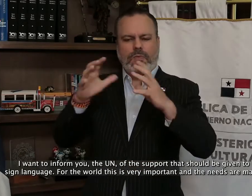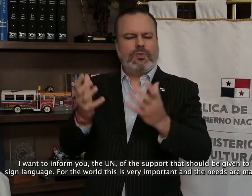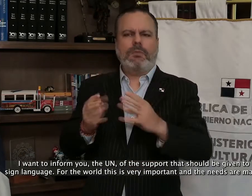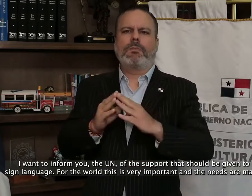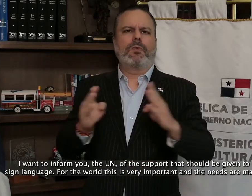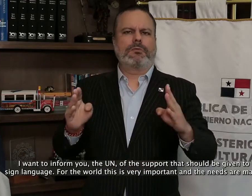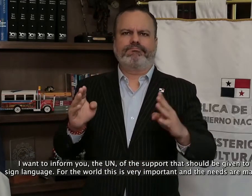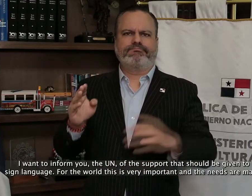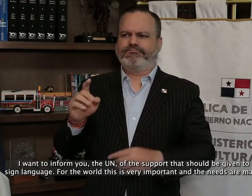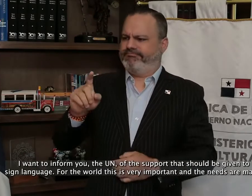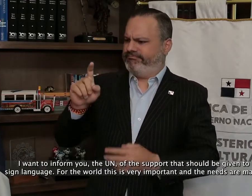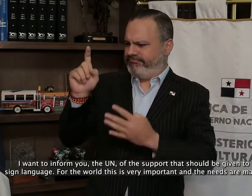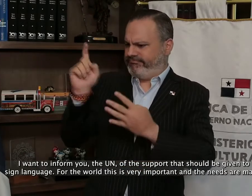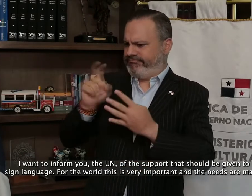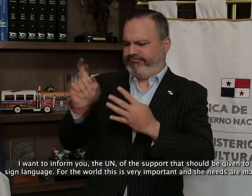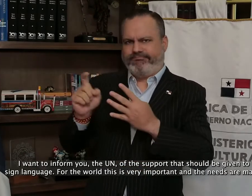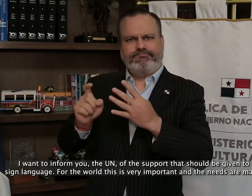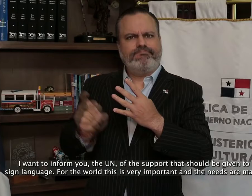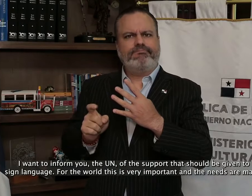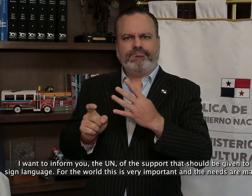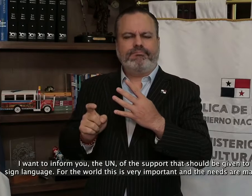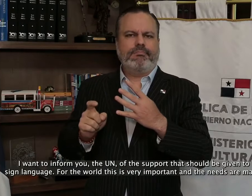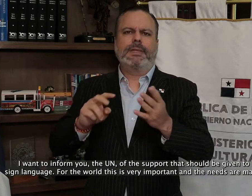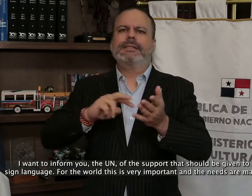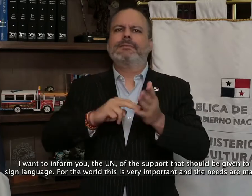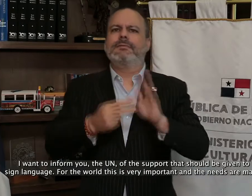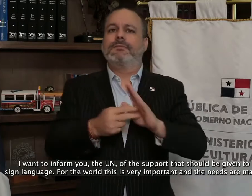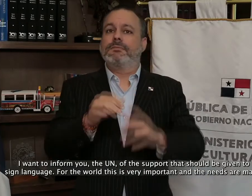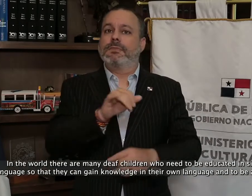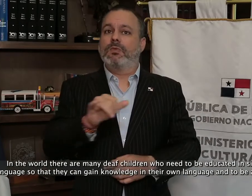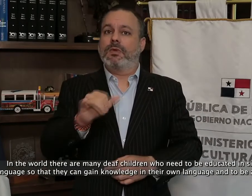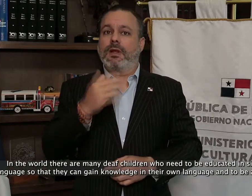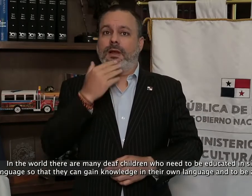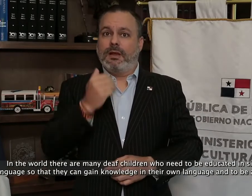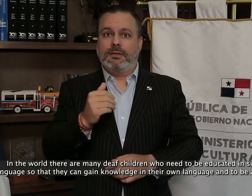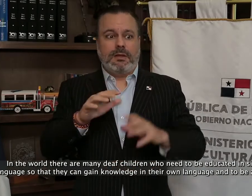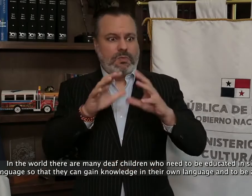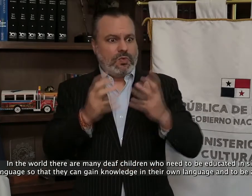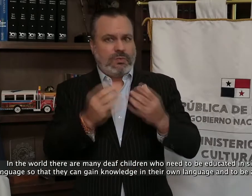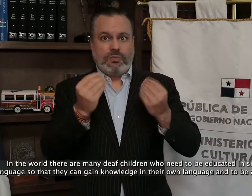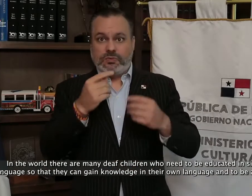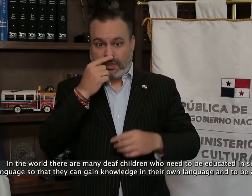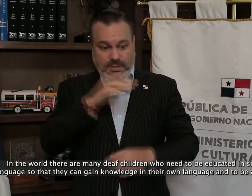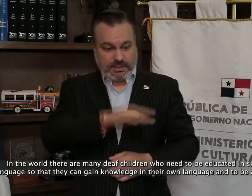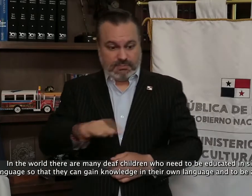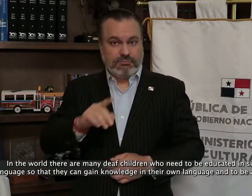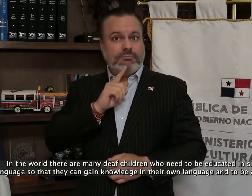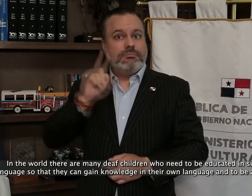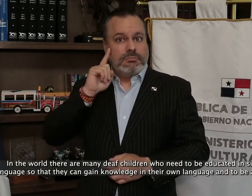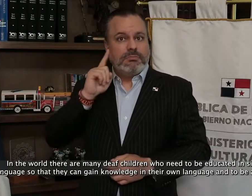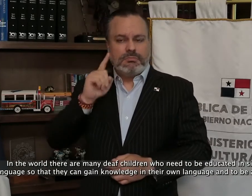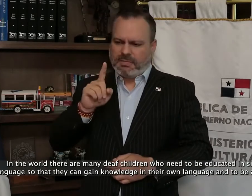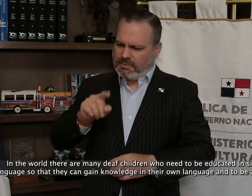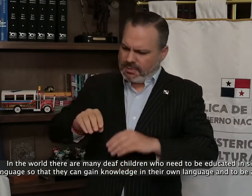mundo. Me gustaría informarles a ustedes, aquí en la ONU, que el apoyo que se debe dar a la lengua de